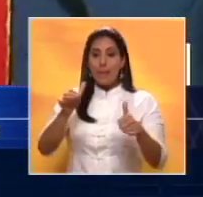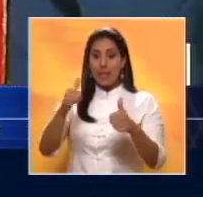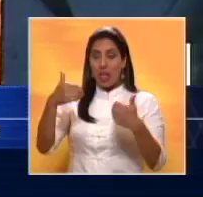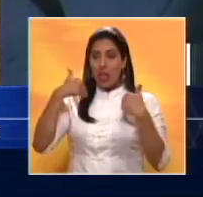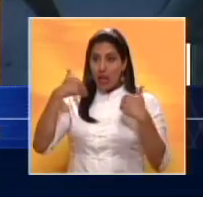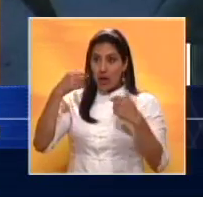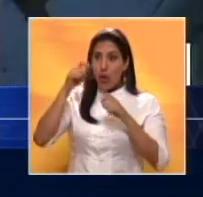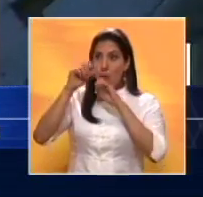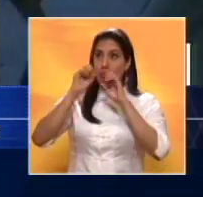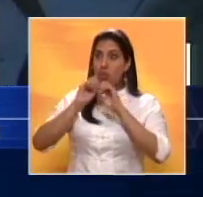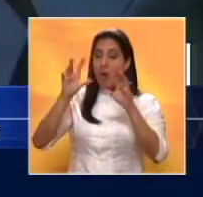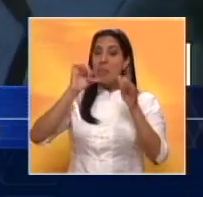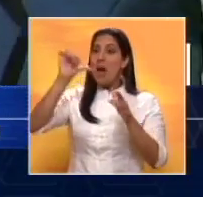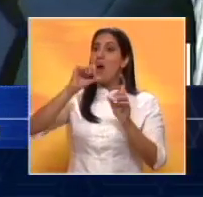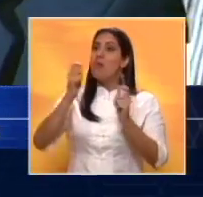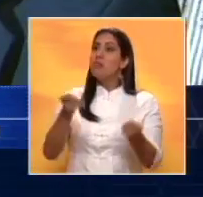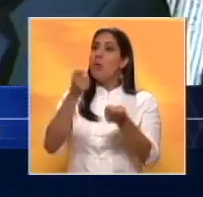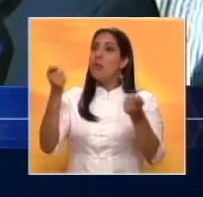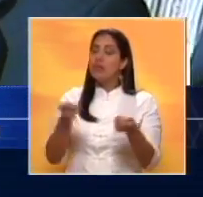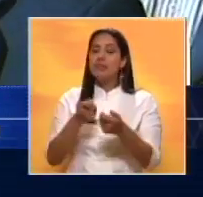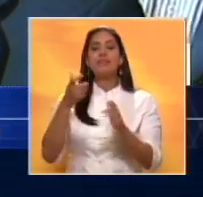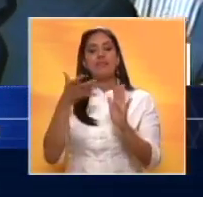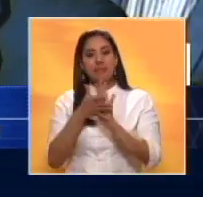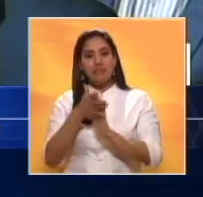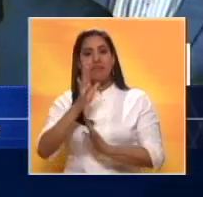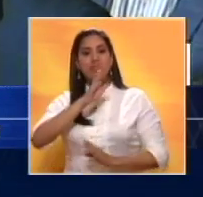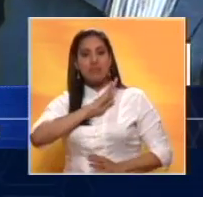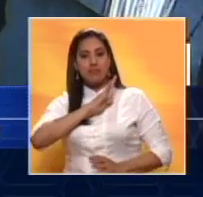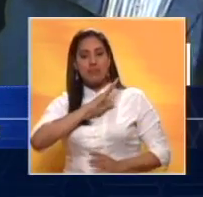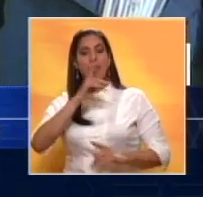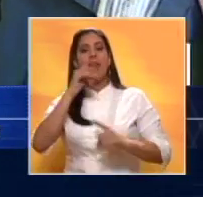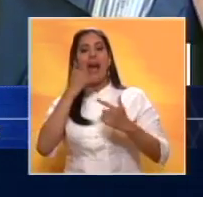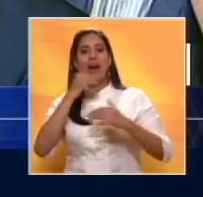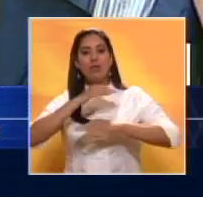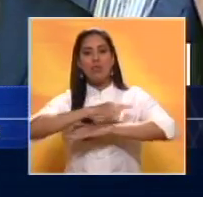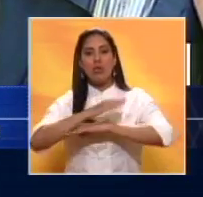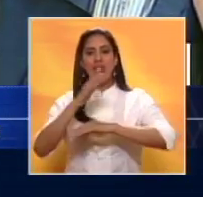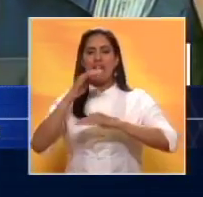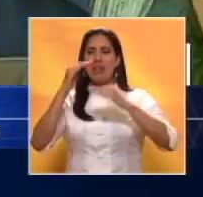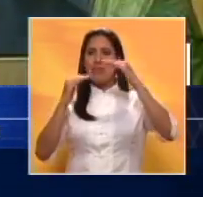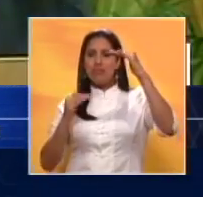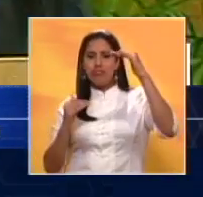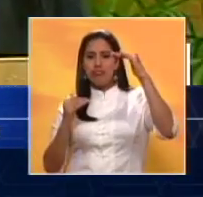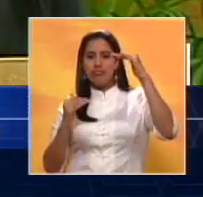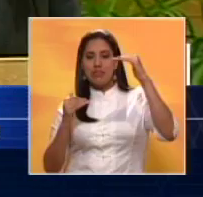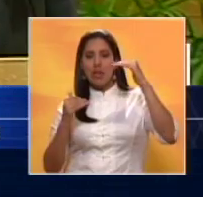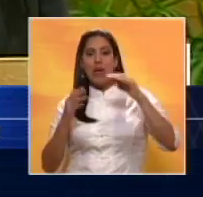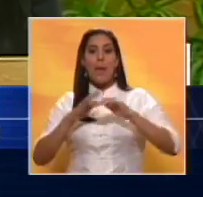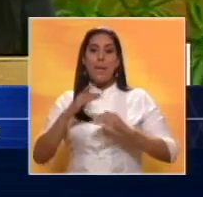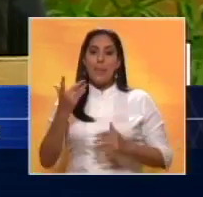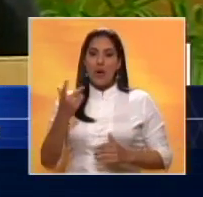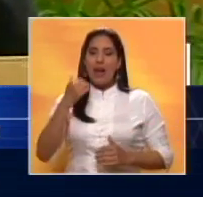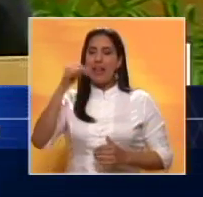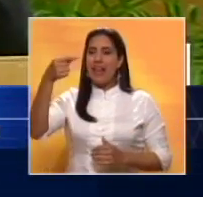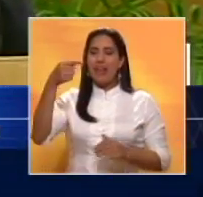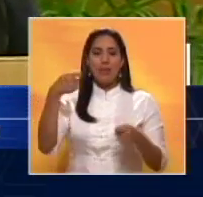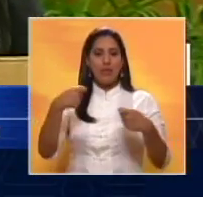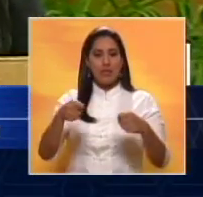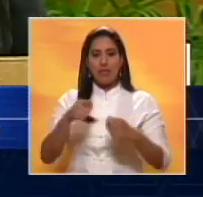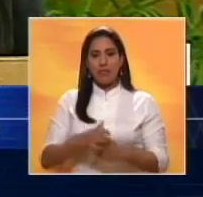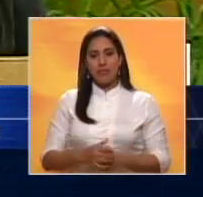linchamiento mediático, obviamente comienzan a colocarla en una posición muy desventajosa y muy